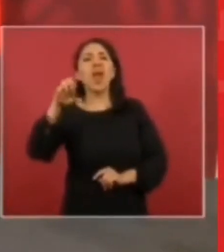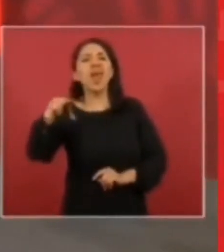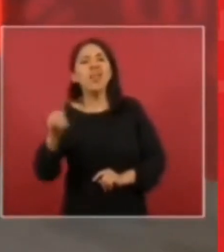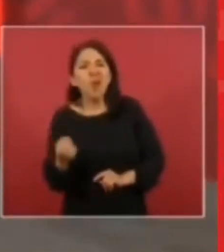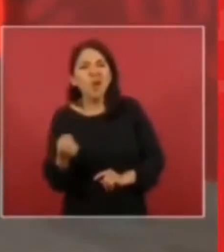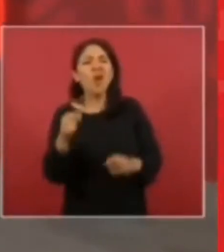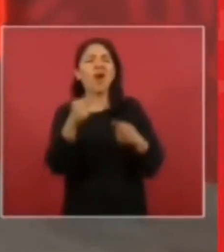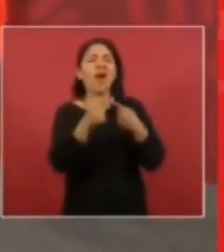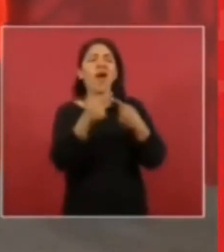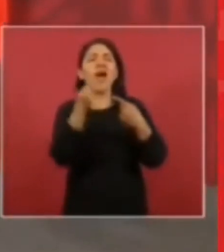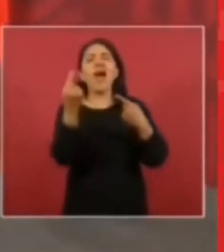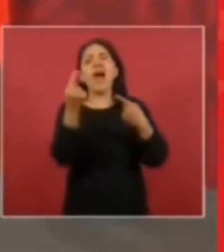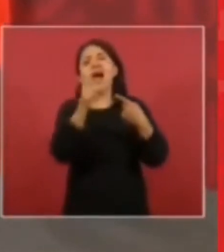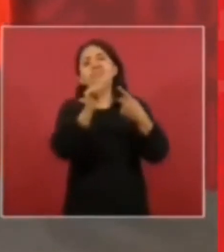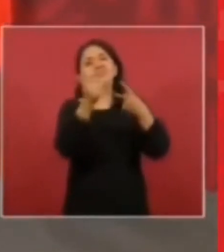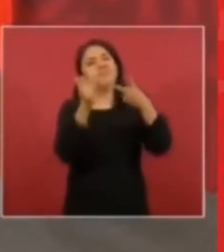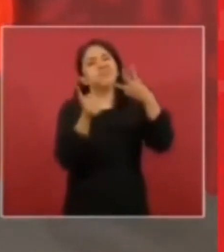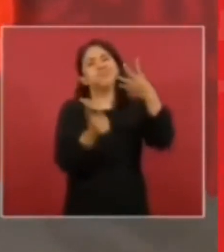de otros, o sea,